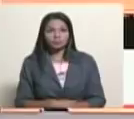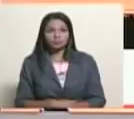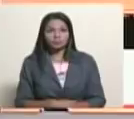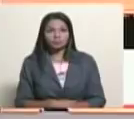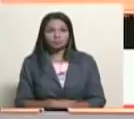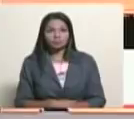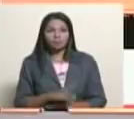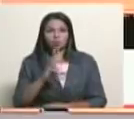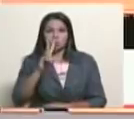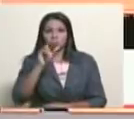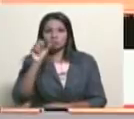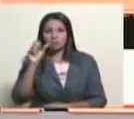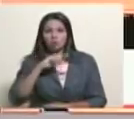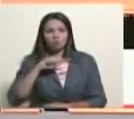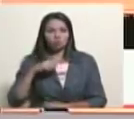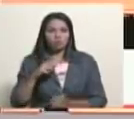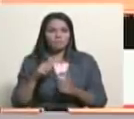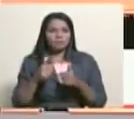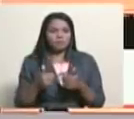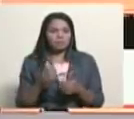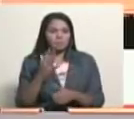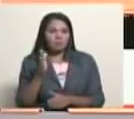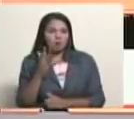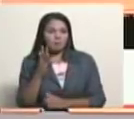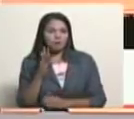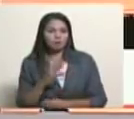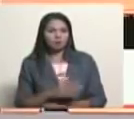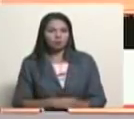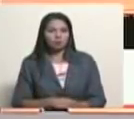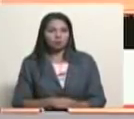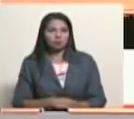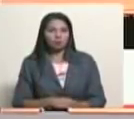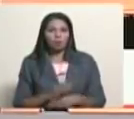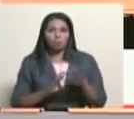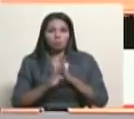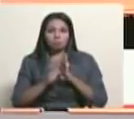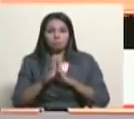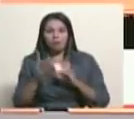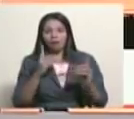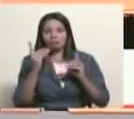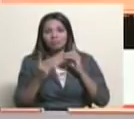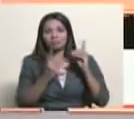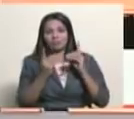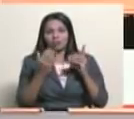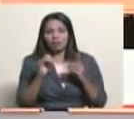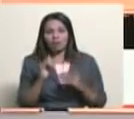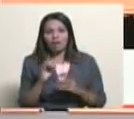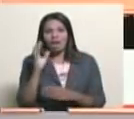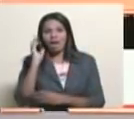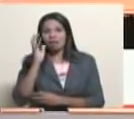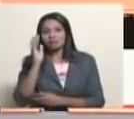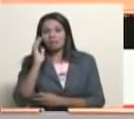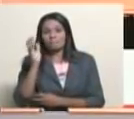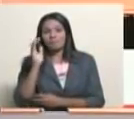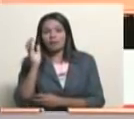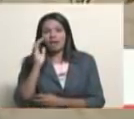Hace 2 semanas arrancamos los procesos de diálogo, asambleas